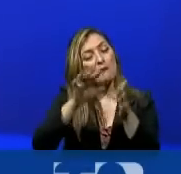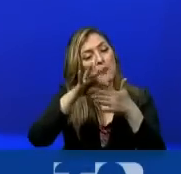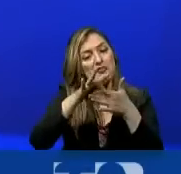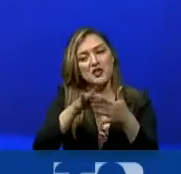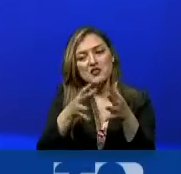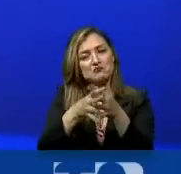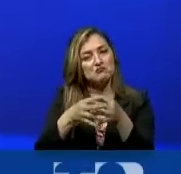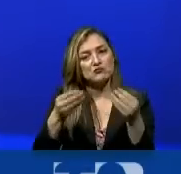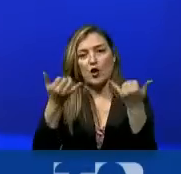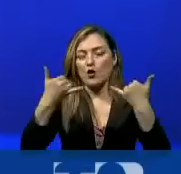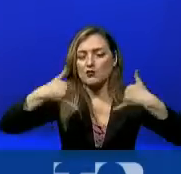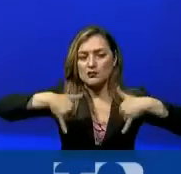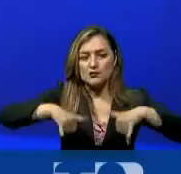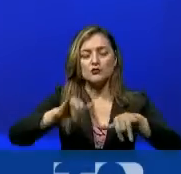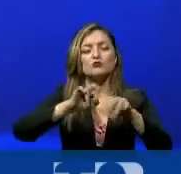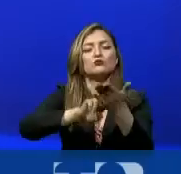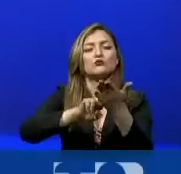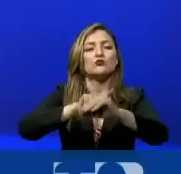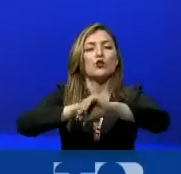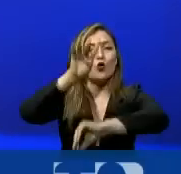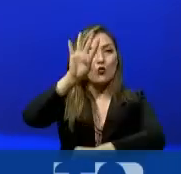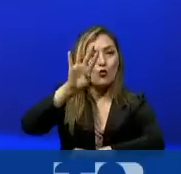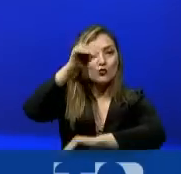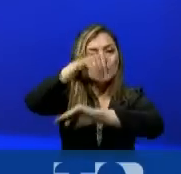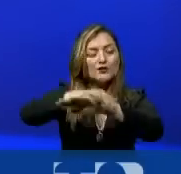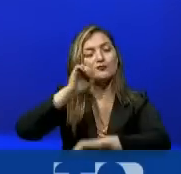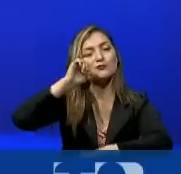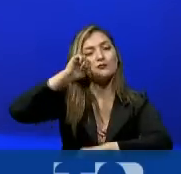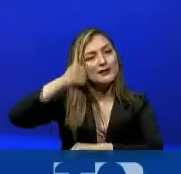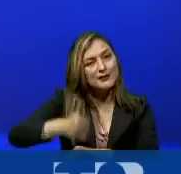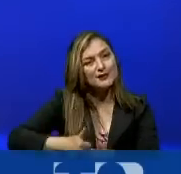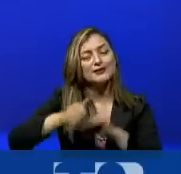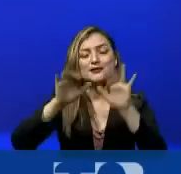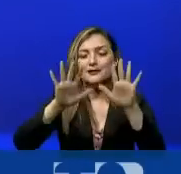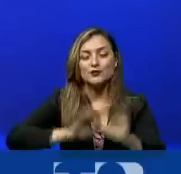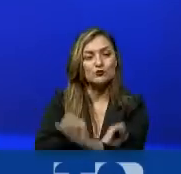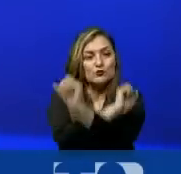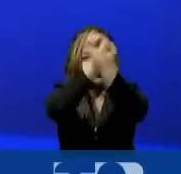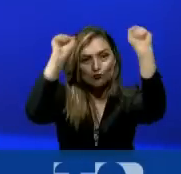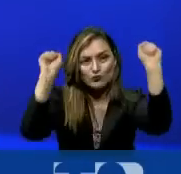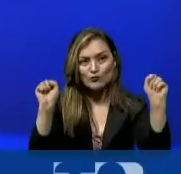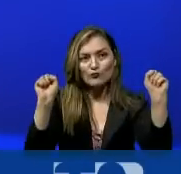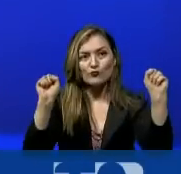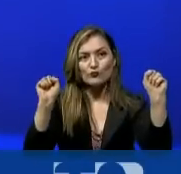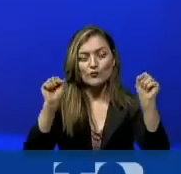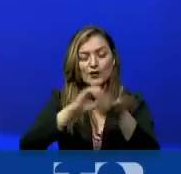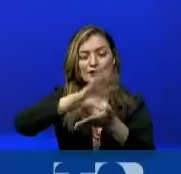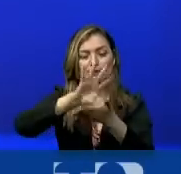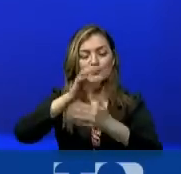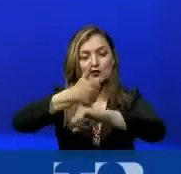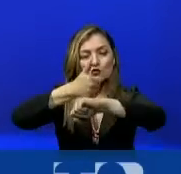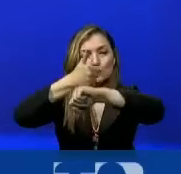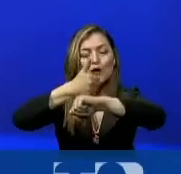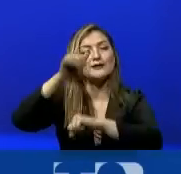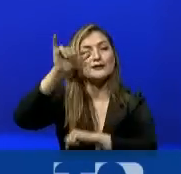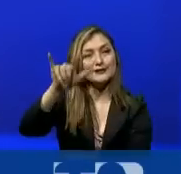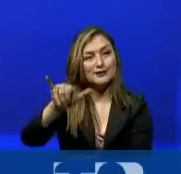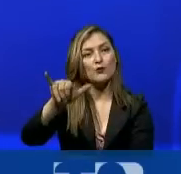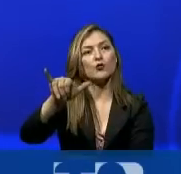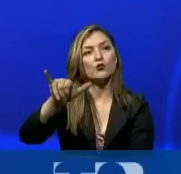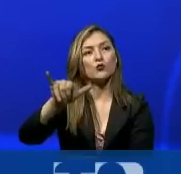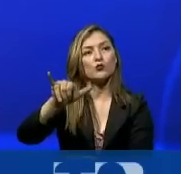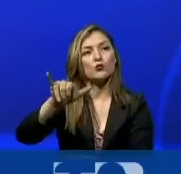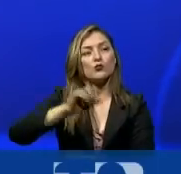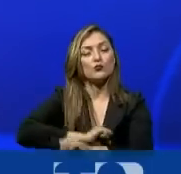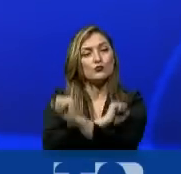que estaban pendientes. Hoy día vamos a sesionar a las 4 de la tarde, el día de mañana sesionaremos a las 10 de la mañana. El CAL sesionará el día sábado